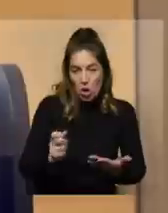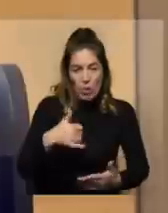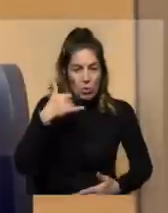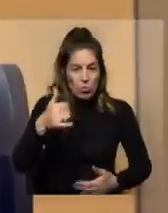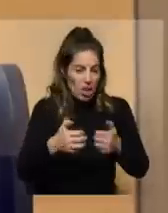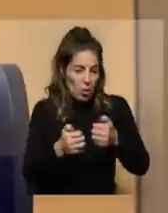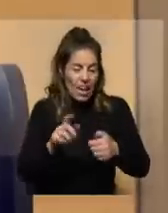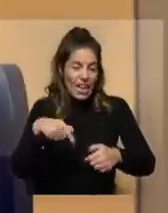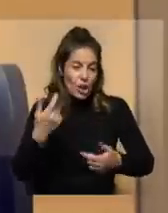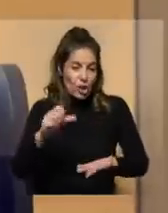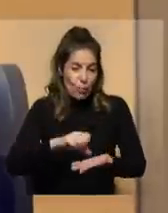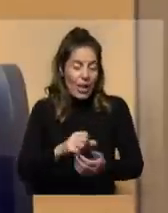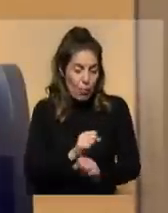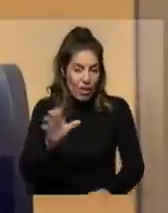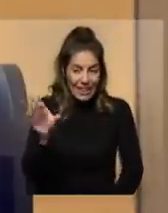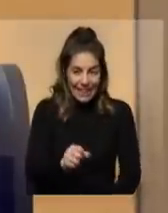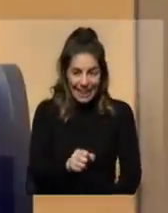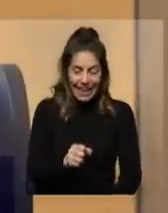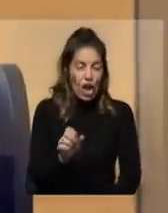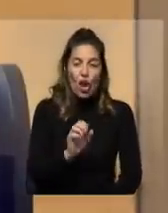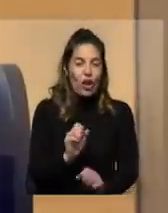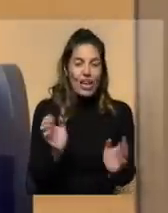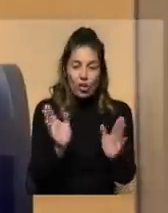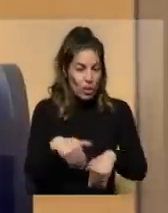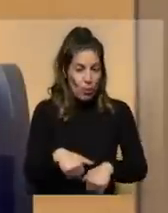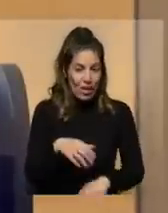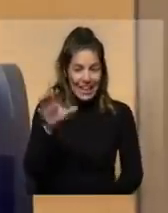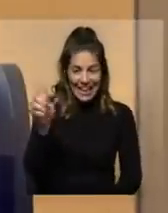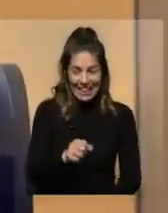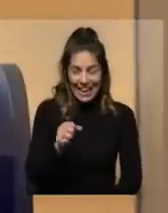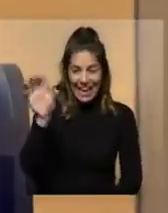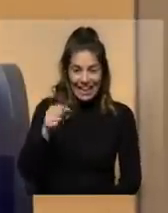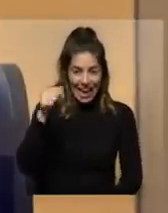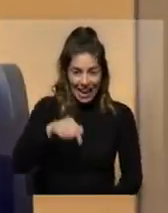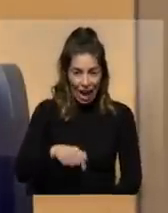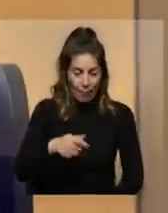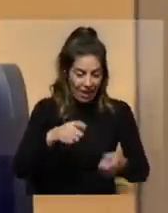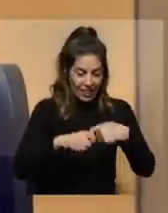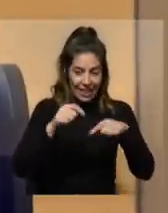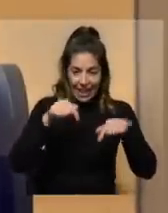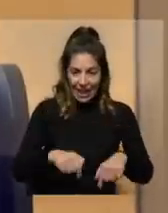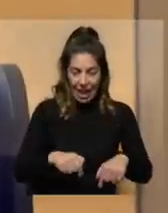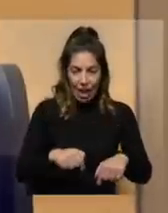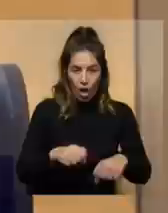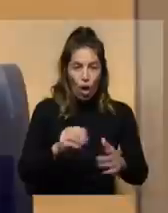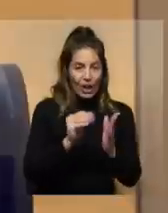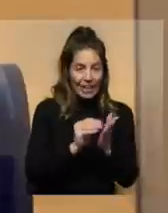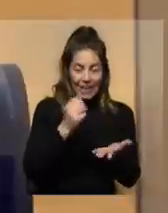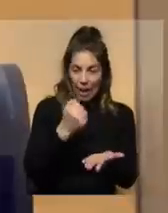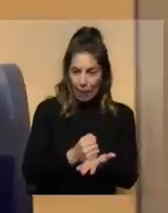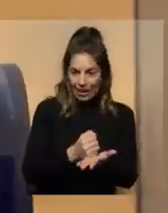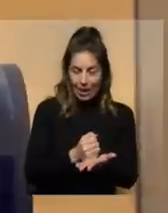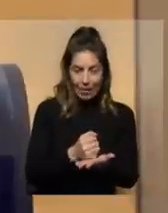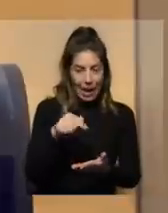país lo puede traer lo que no se puede es importar para vender o registrar la marca aquí la verdad es que la mayoría de los que hay